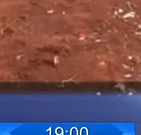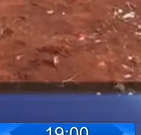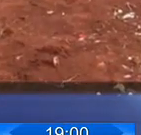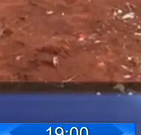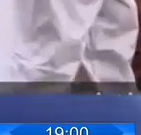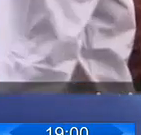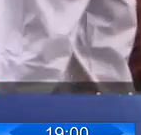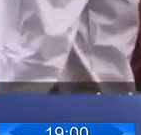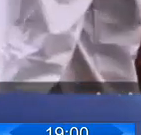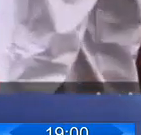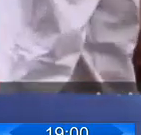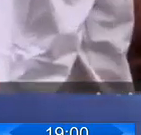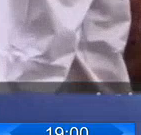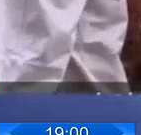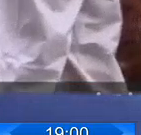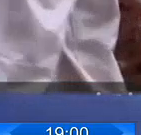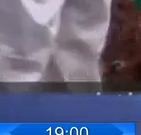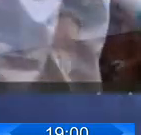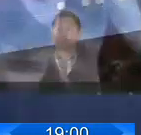espacio.